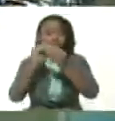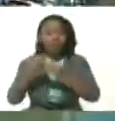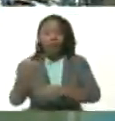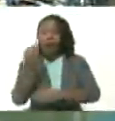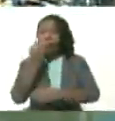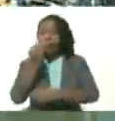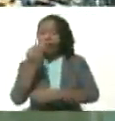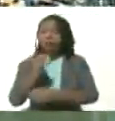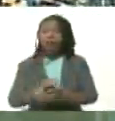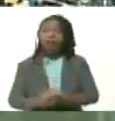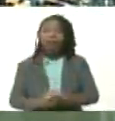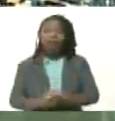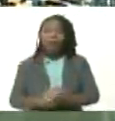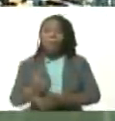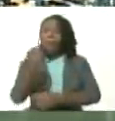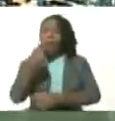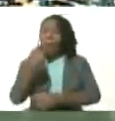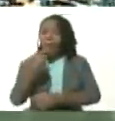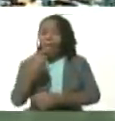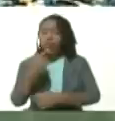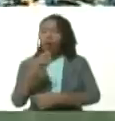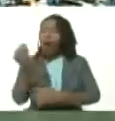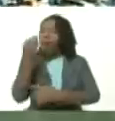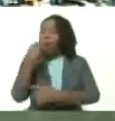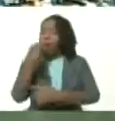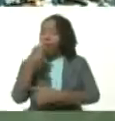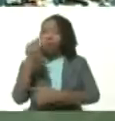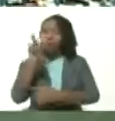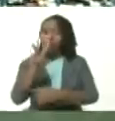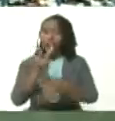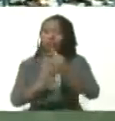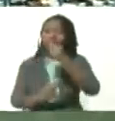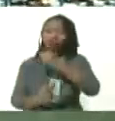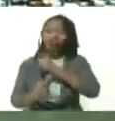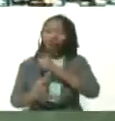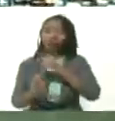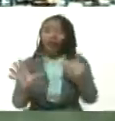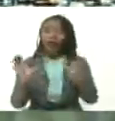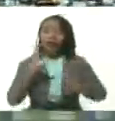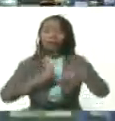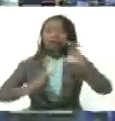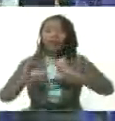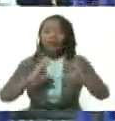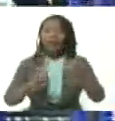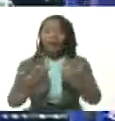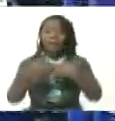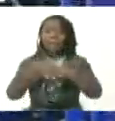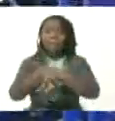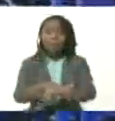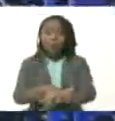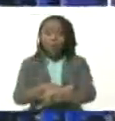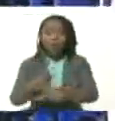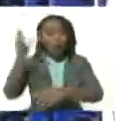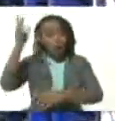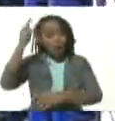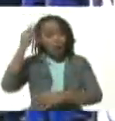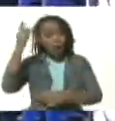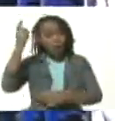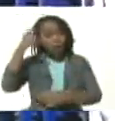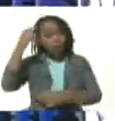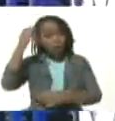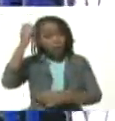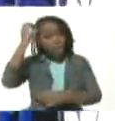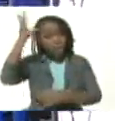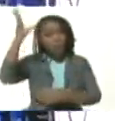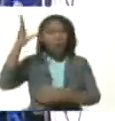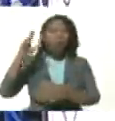alimentos, medicamentos y alimentos, y unir la ciencia, el conocimiento, el trabajo con